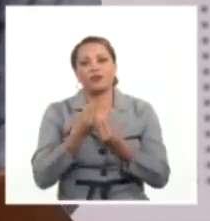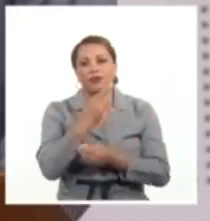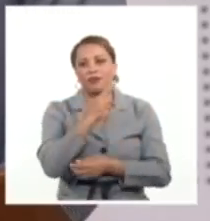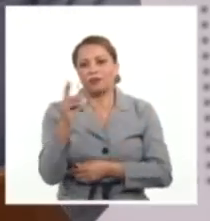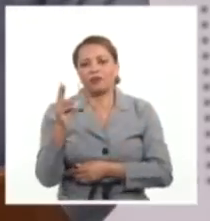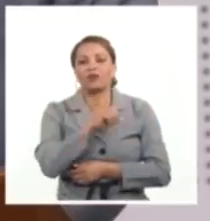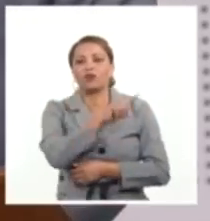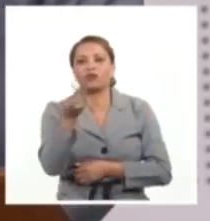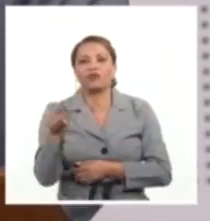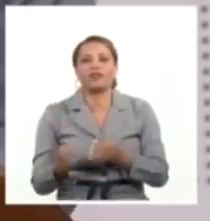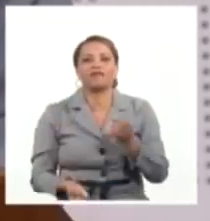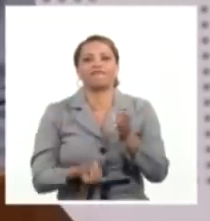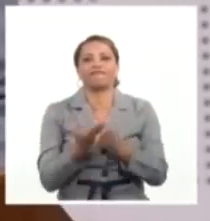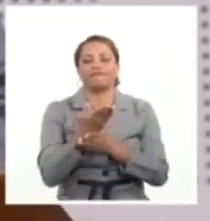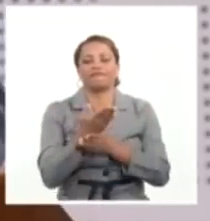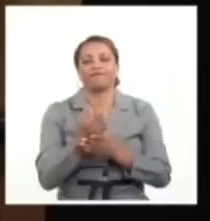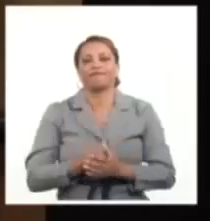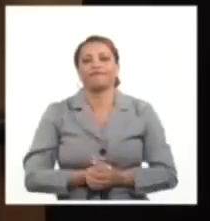ustedes forjaron.